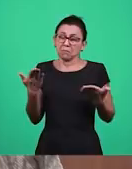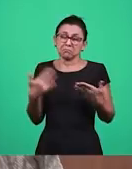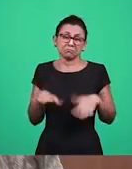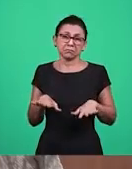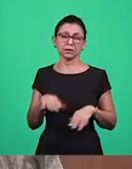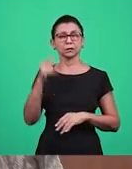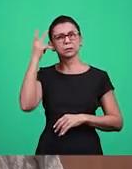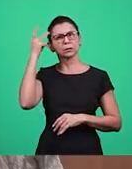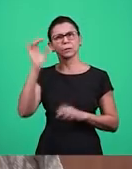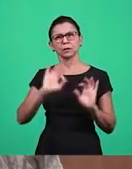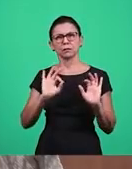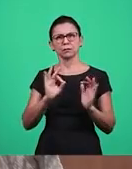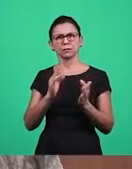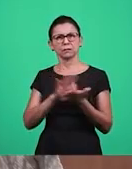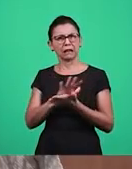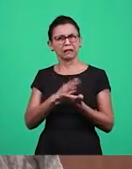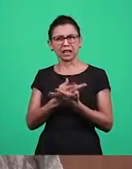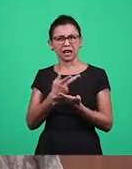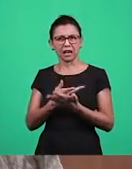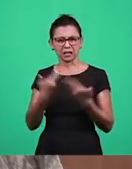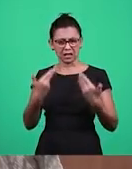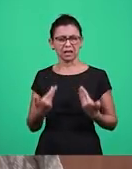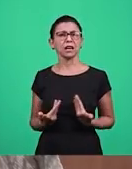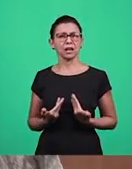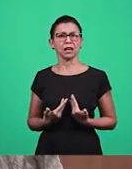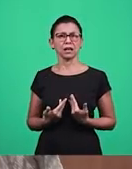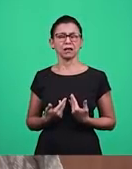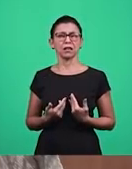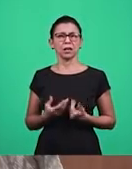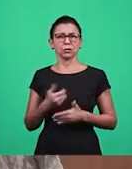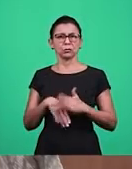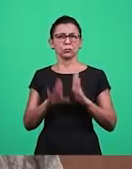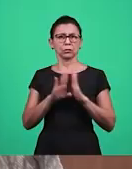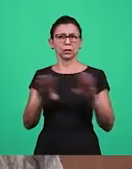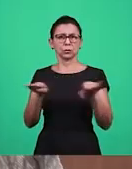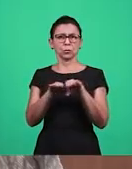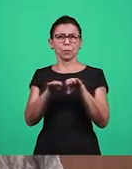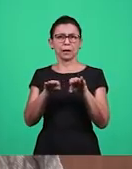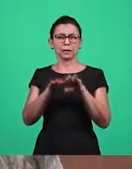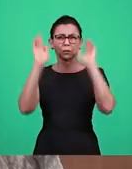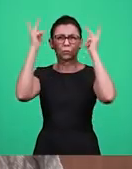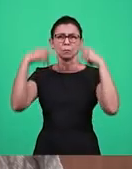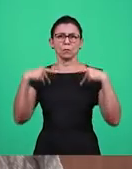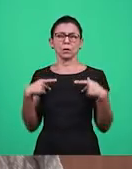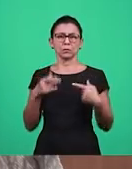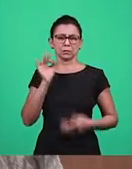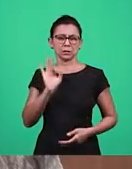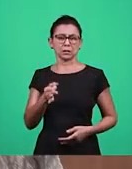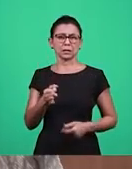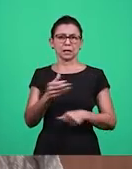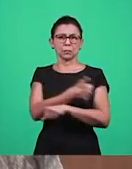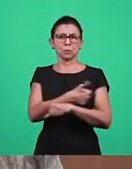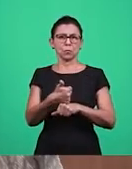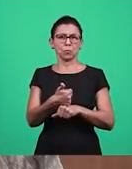bien. No está nada de malo, yo estoy muy bien y adecuado a aquello que es la moral, aquello que es correcto y